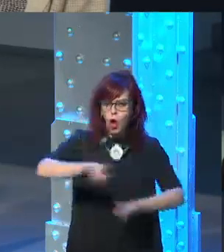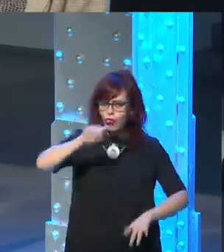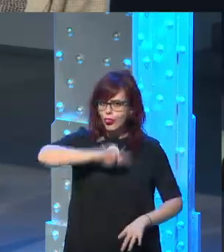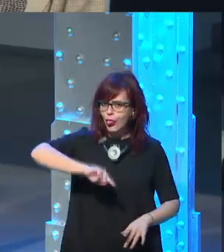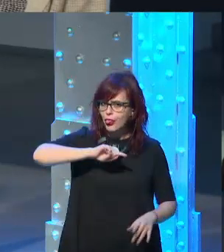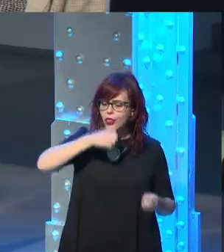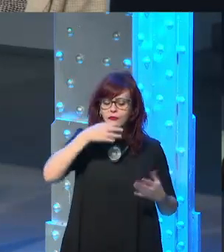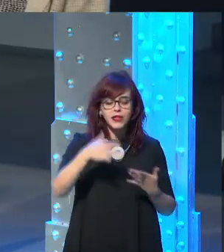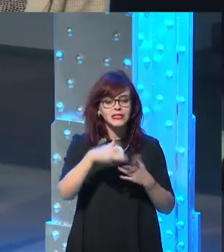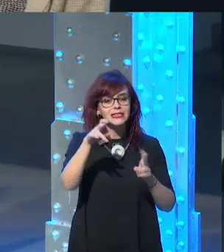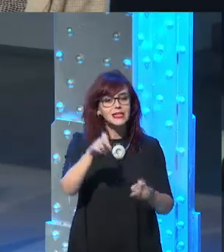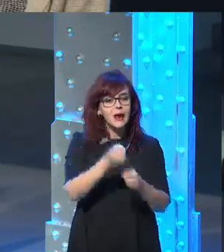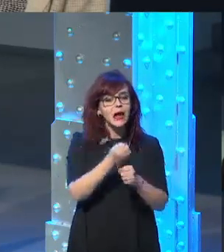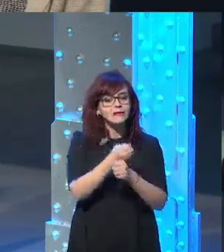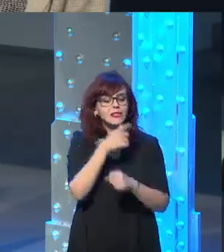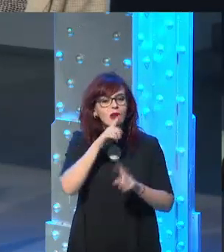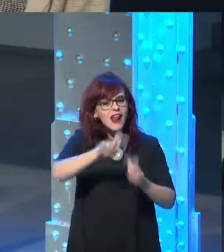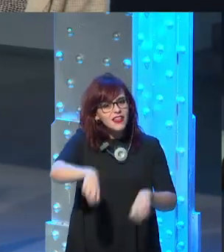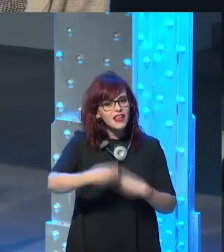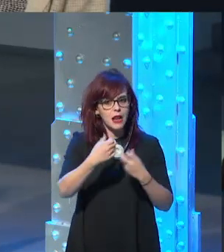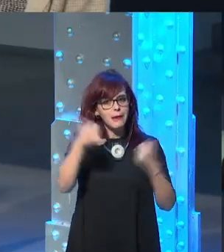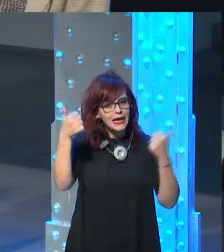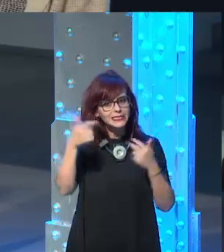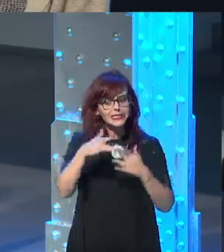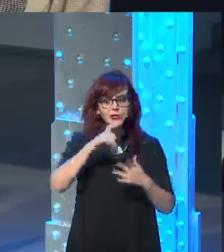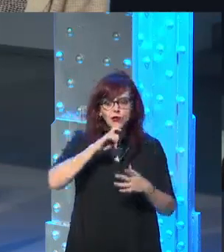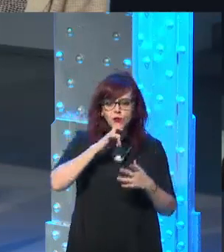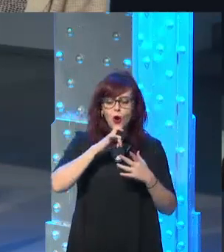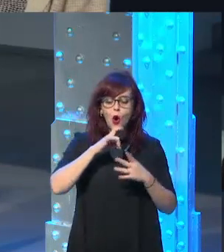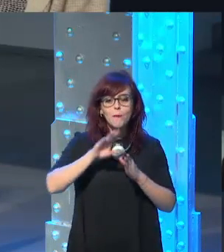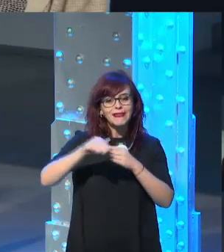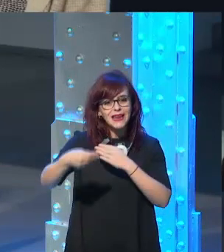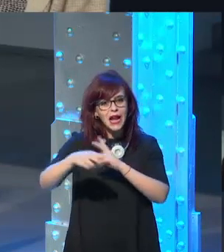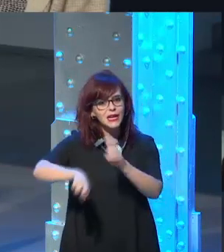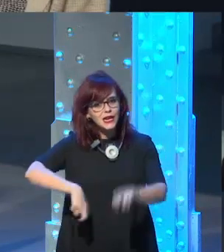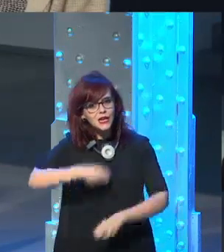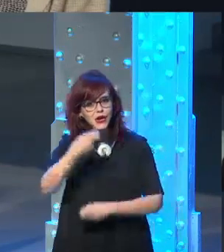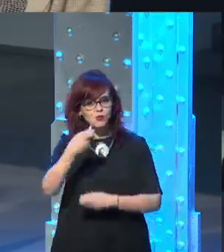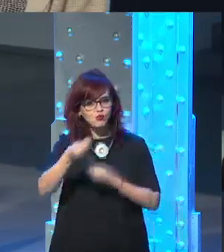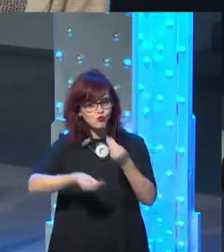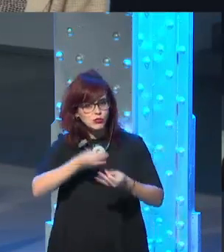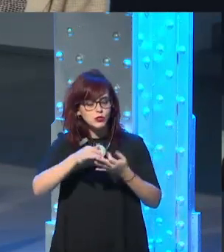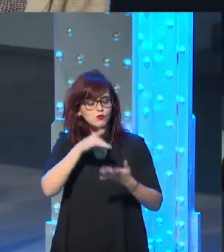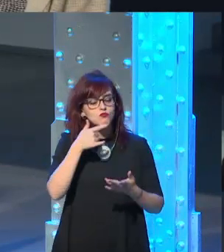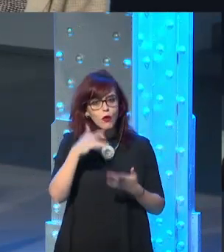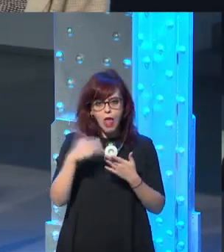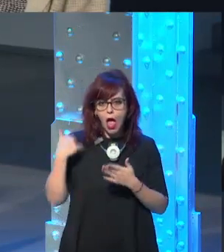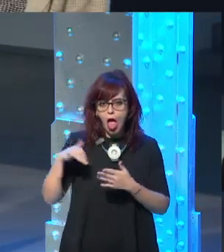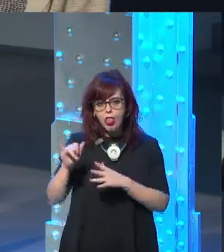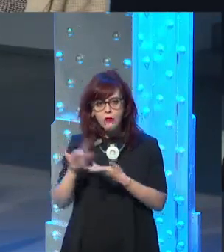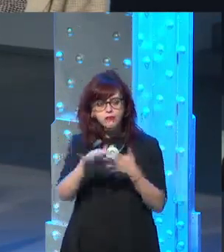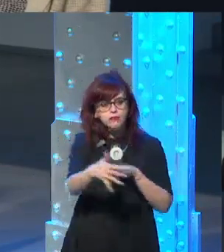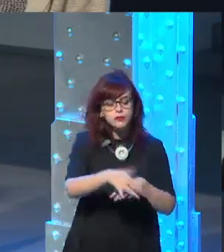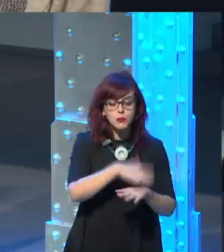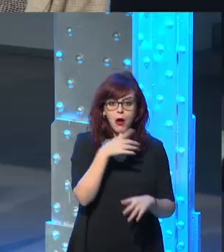¿no? De que debemos reciclar más y cómo podríamos reusar los materiales que tenemos, de los que ya disponemos. Y entonces